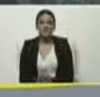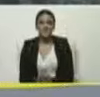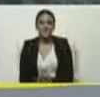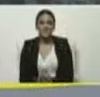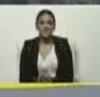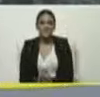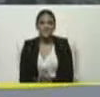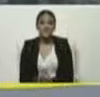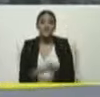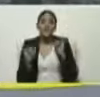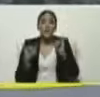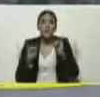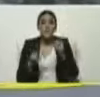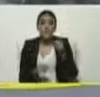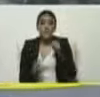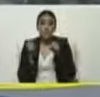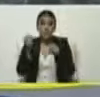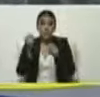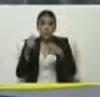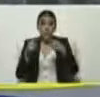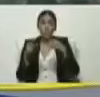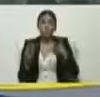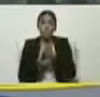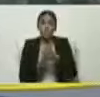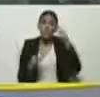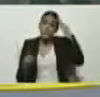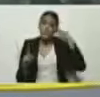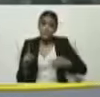Y con este bastón de mando,